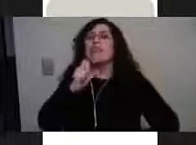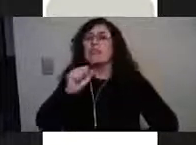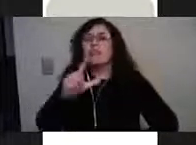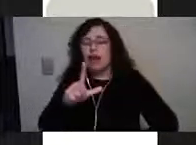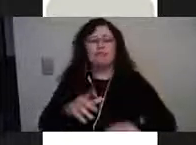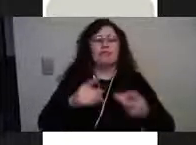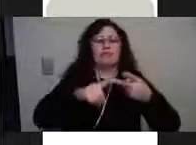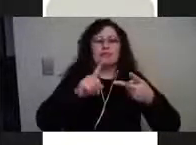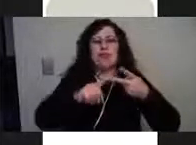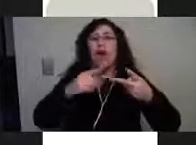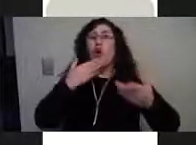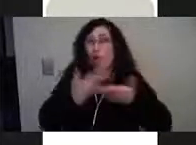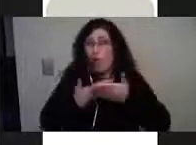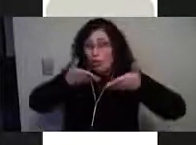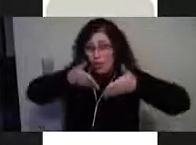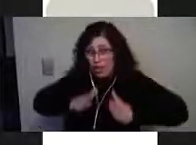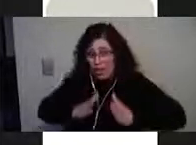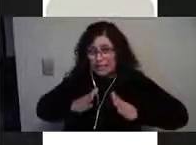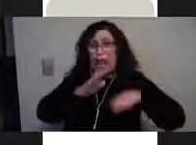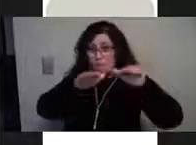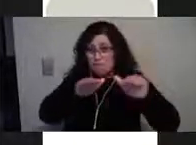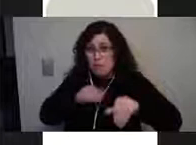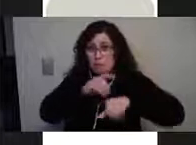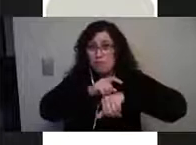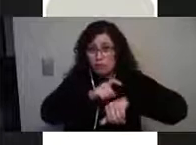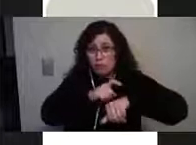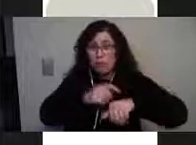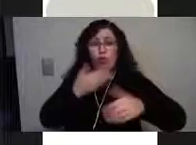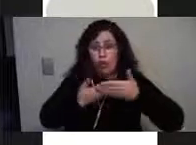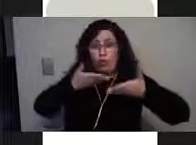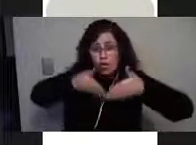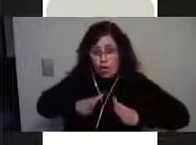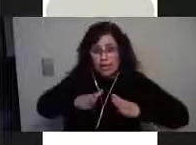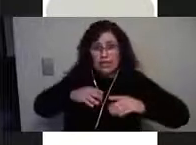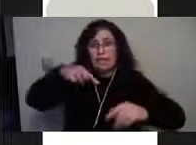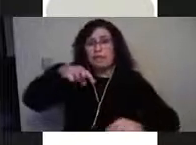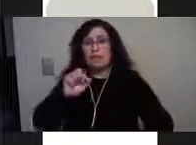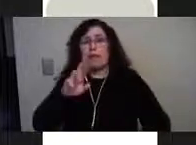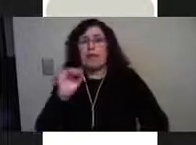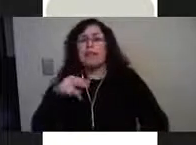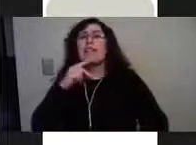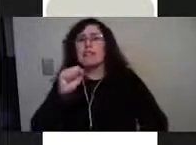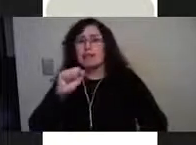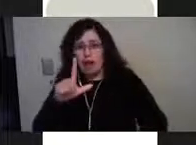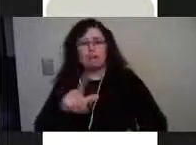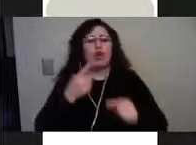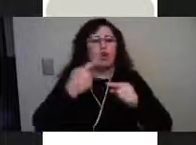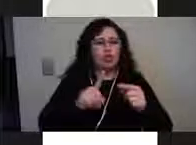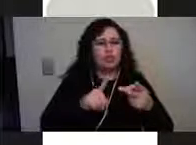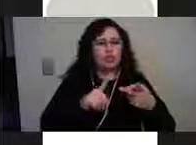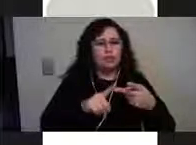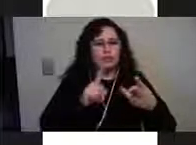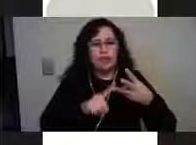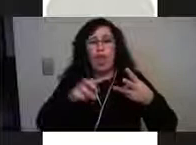gestacional, perinatales durante el periodo de nacimiento o postnatales que corresponde posterior al parto hasta los 5 años